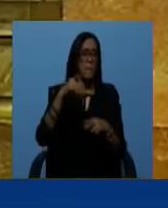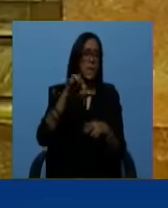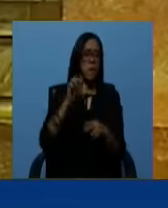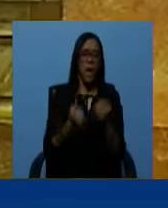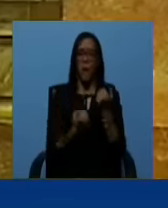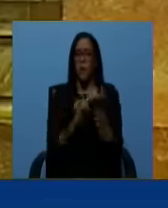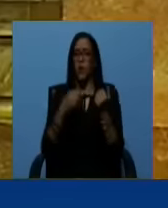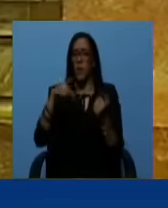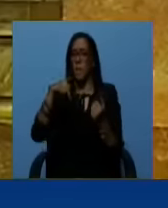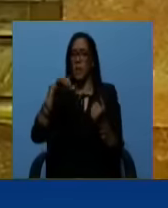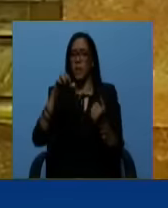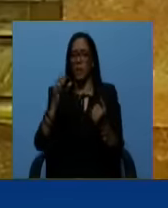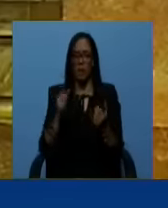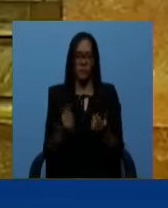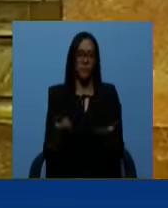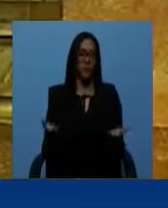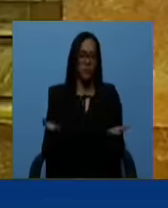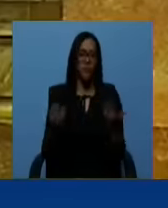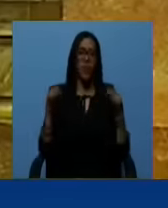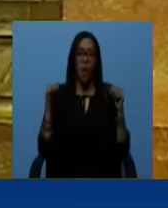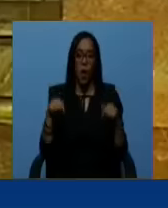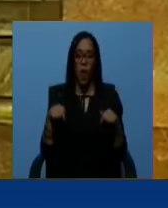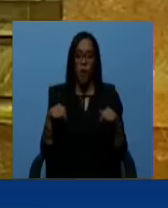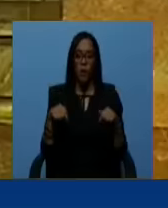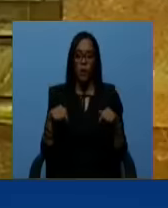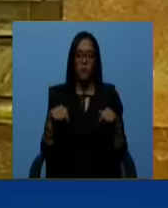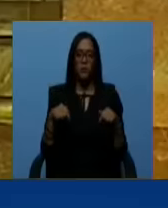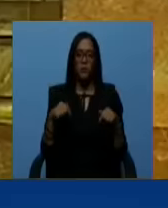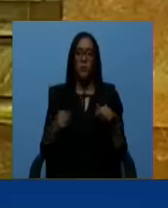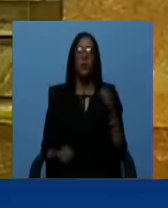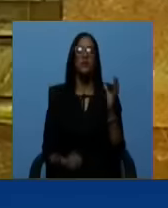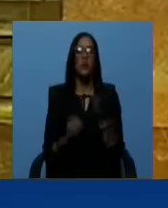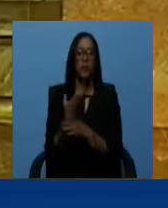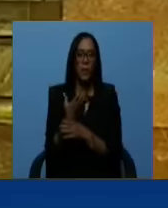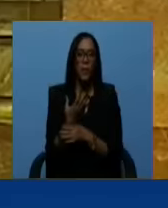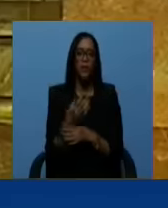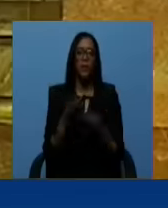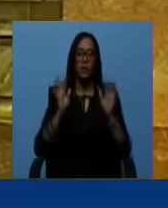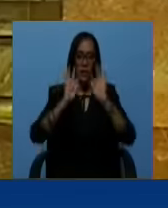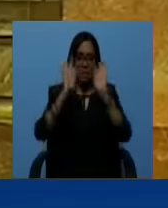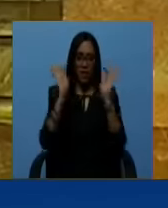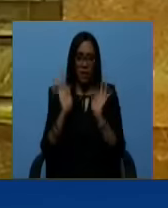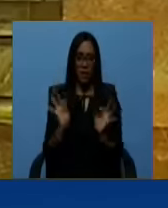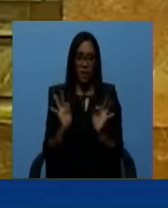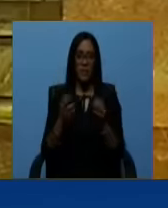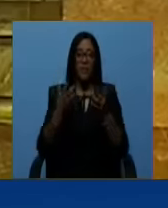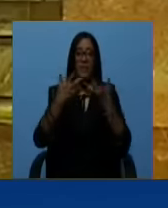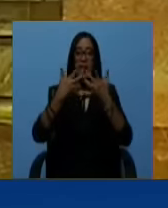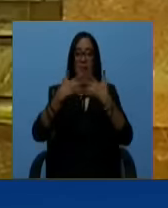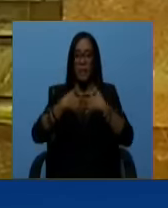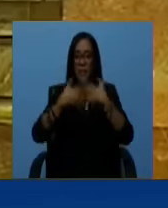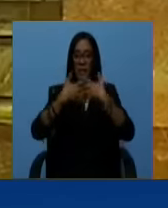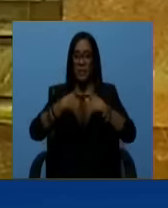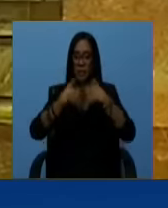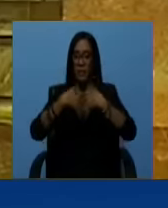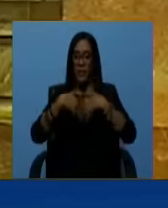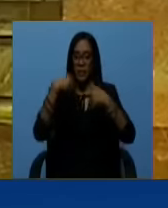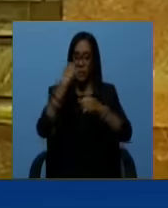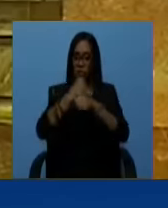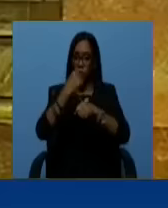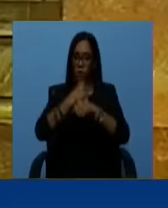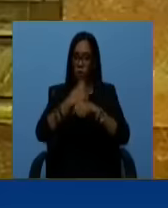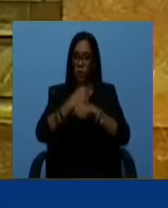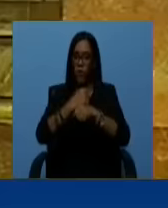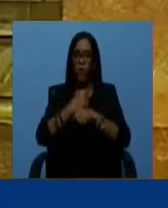pymes. Hoy por hoy, el surgimiento de ese fenómeno del emprendimiento, ¿no?, te